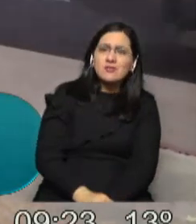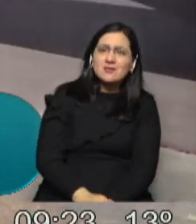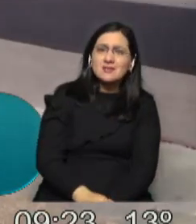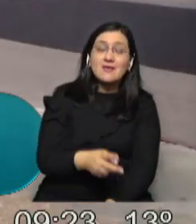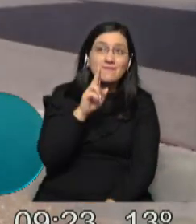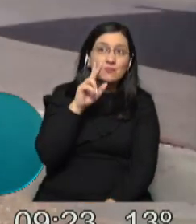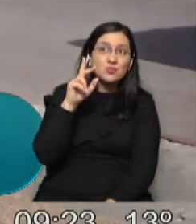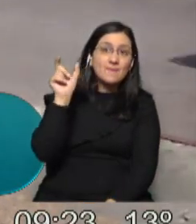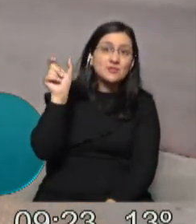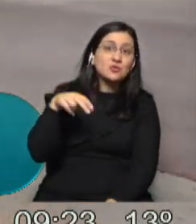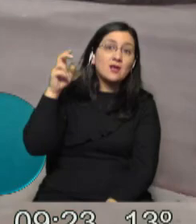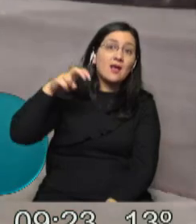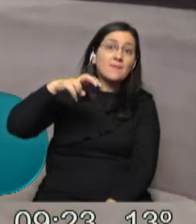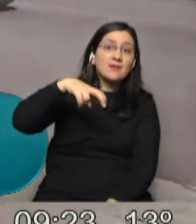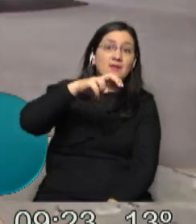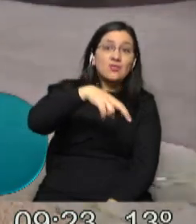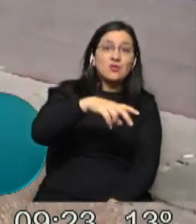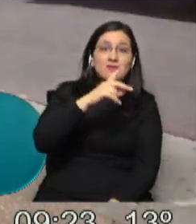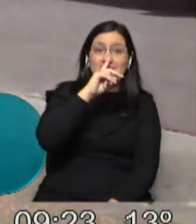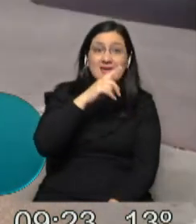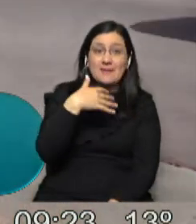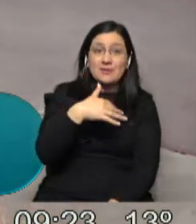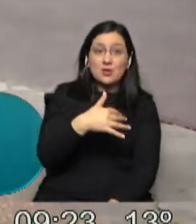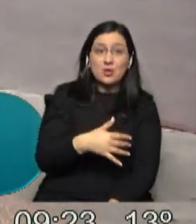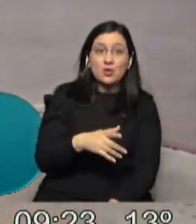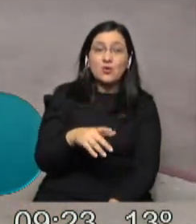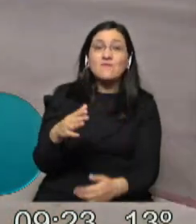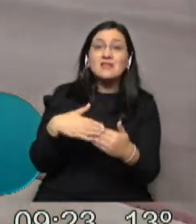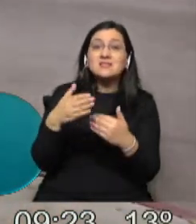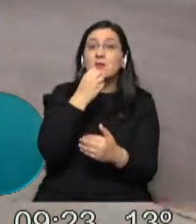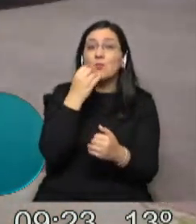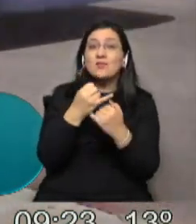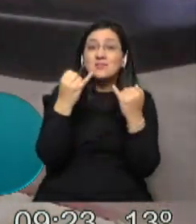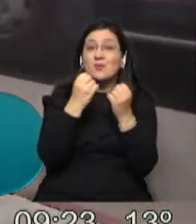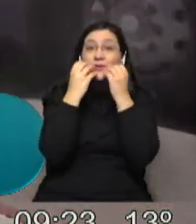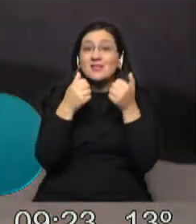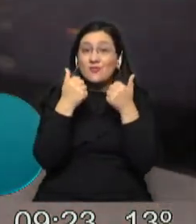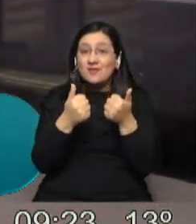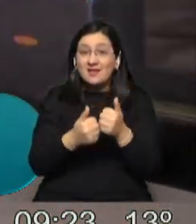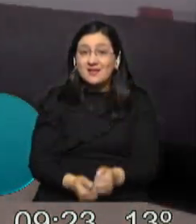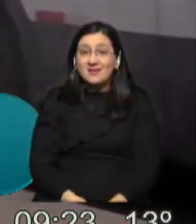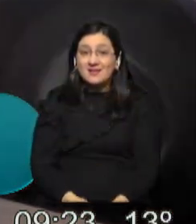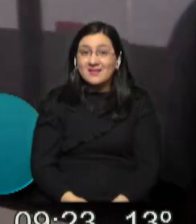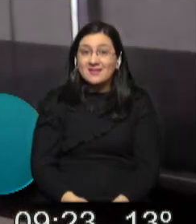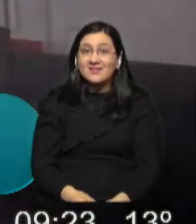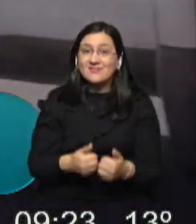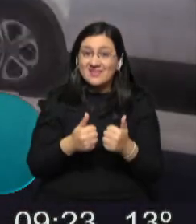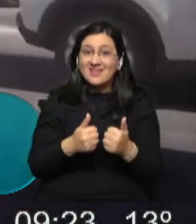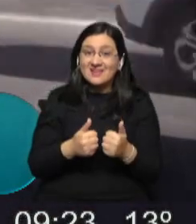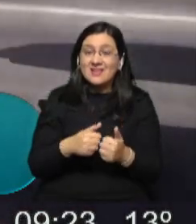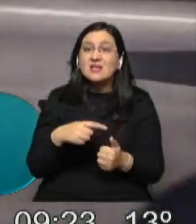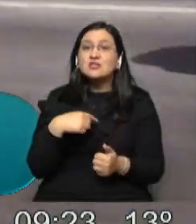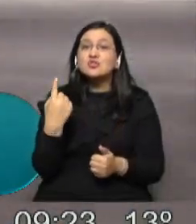una persona caminando, ¿verdad? Que viene rápidamente. Vecina, buen día, ¿cómo le va? ¿Todo en orden? Todo en orden.